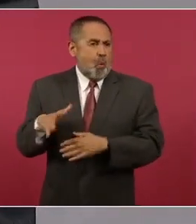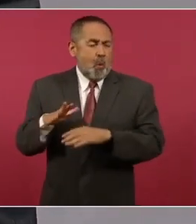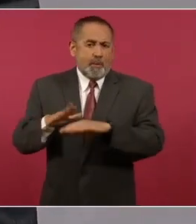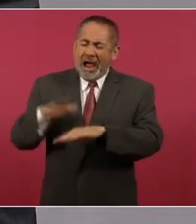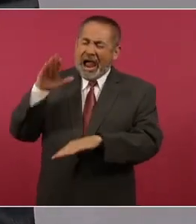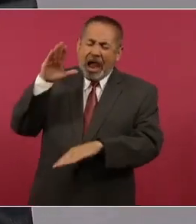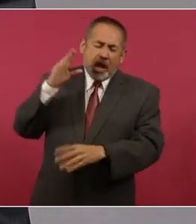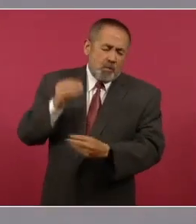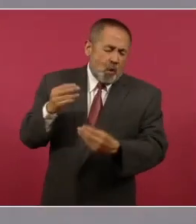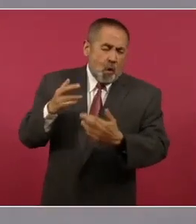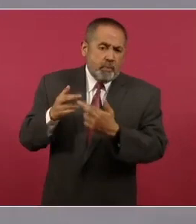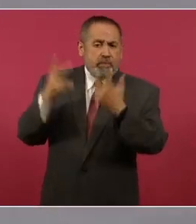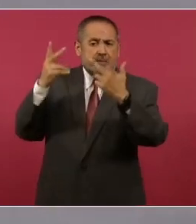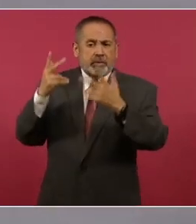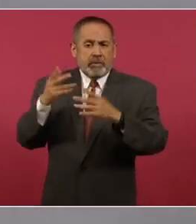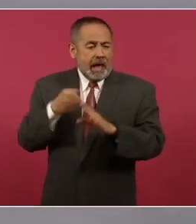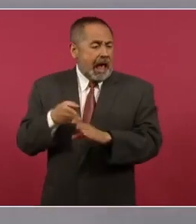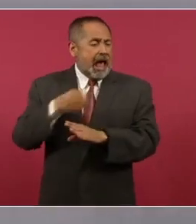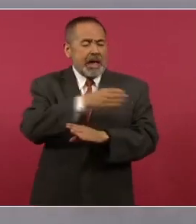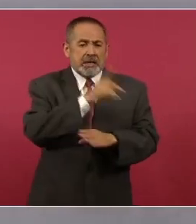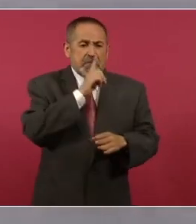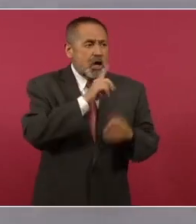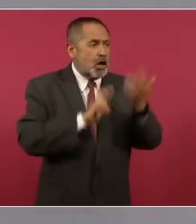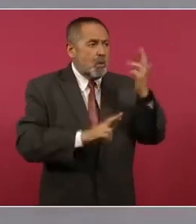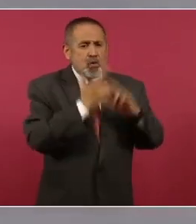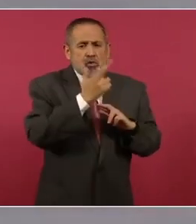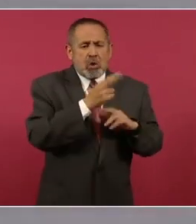repartidas desde la Revolución.